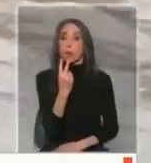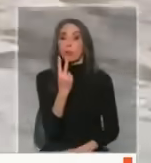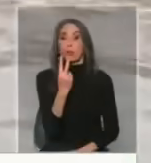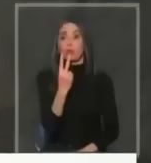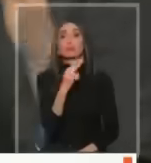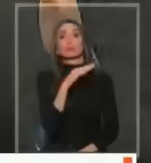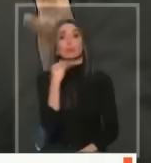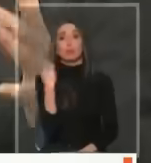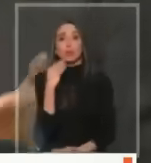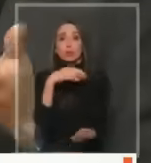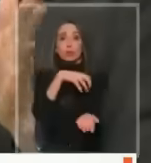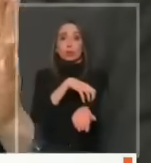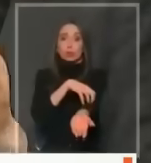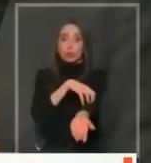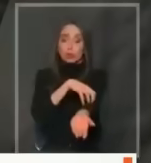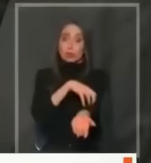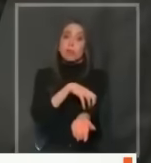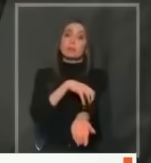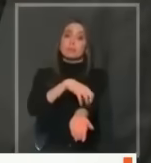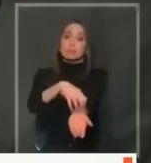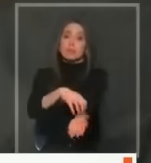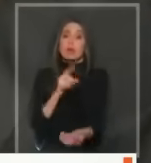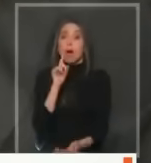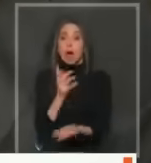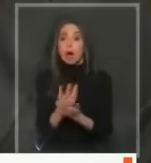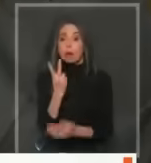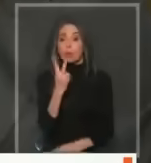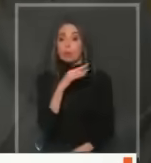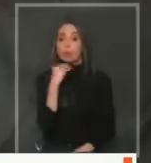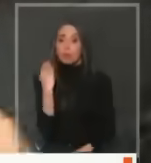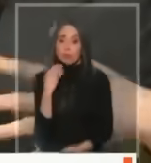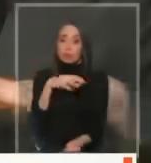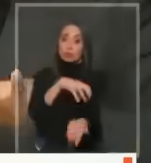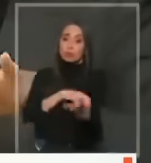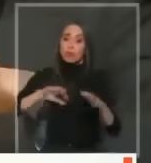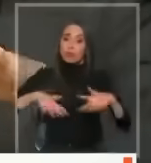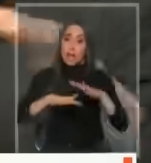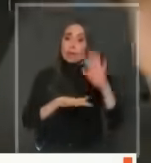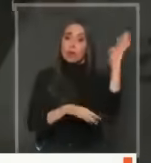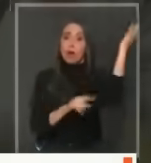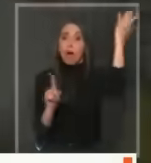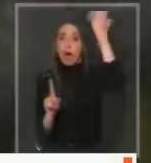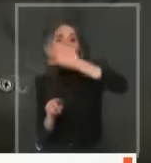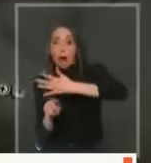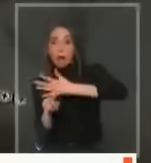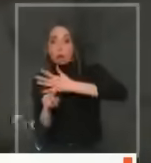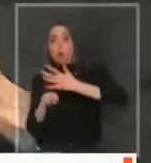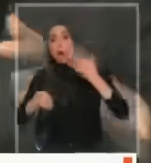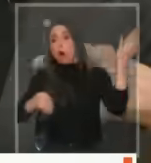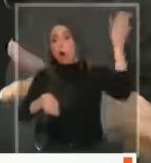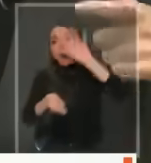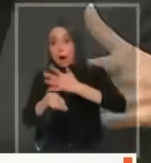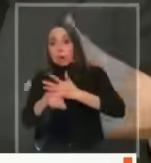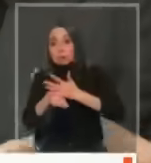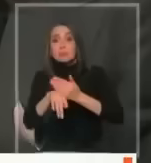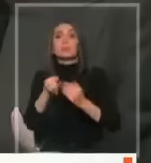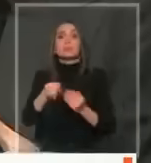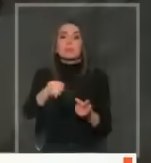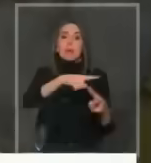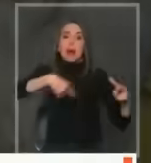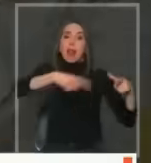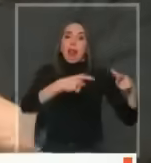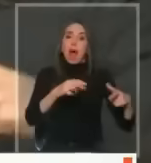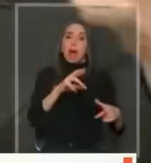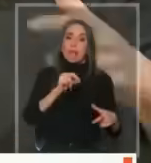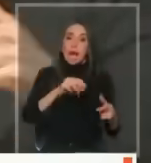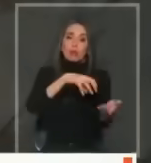en regiones. Tenemos 2 fallecidos. En Los Ríos por un árbol en el sector de Lago Ranco y en la región de Los Lagos